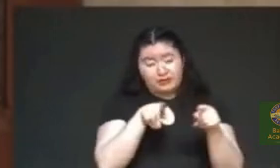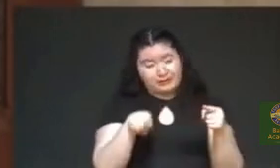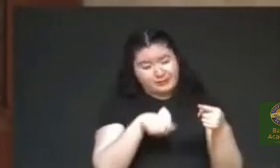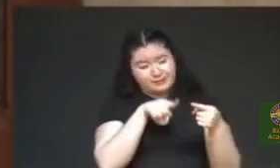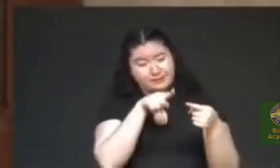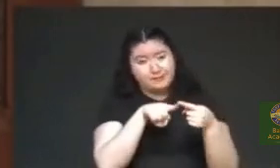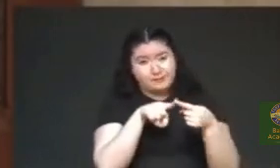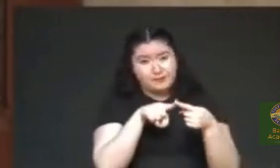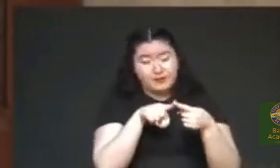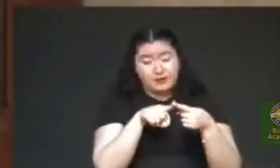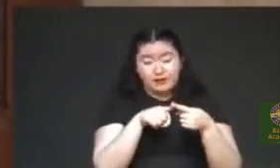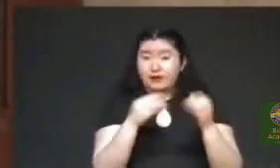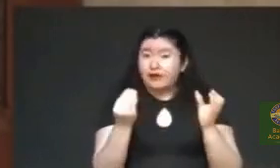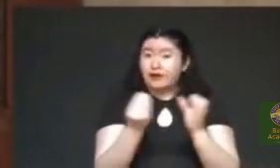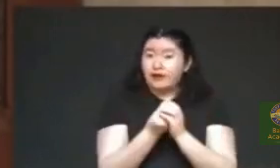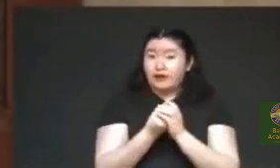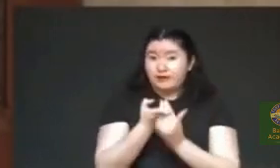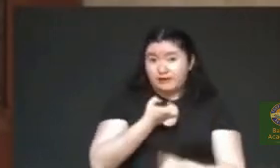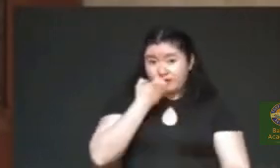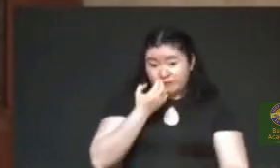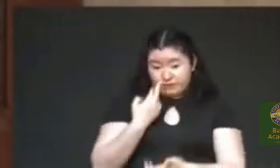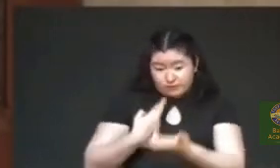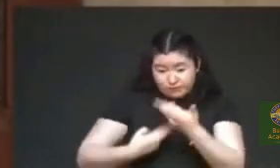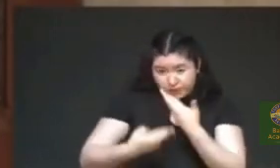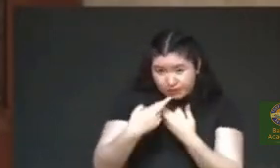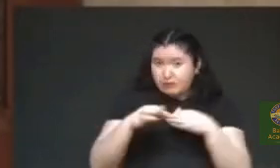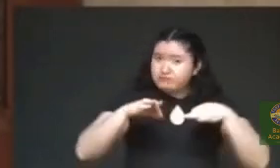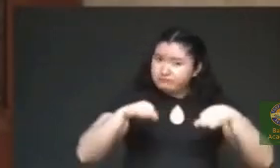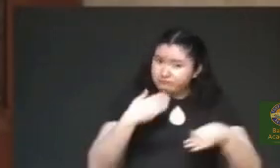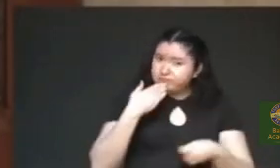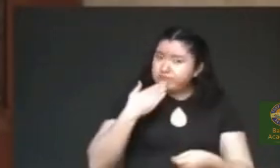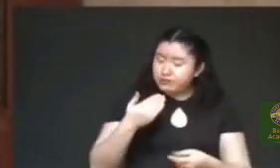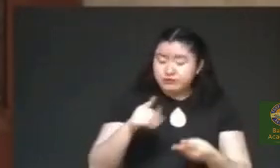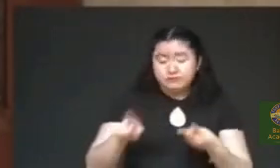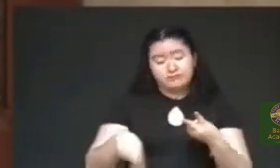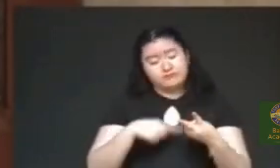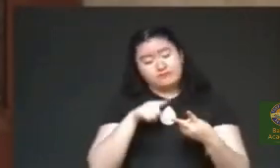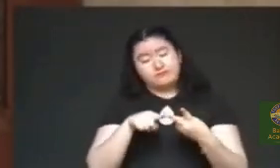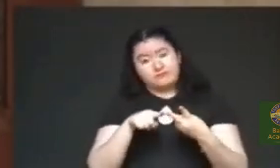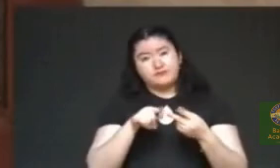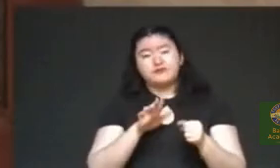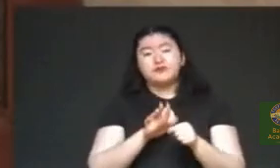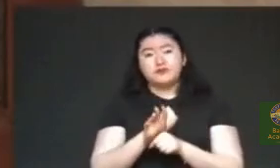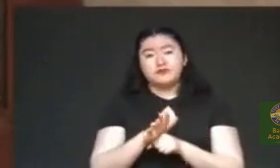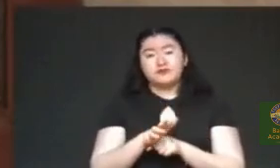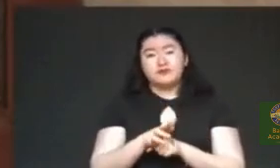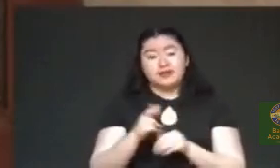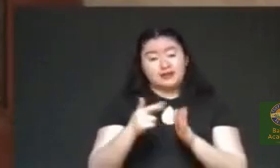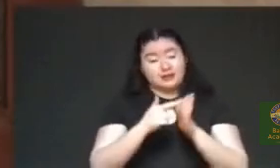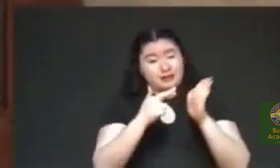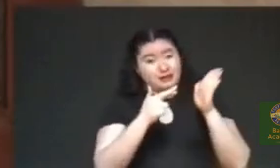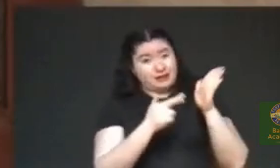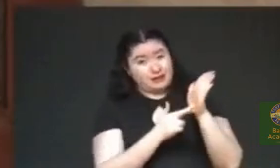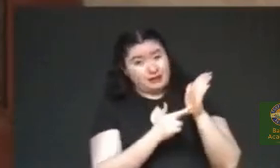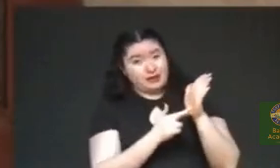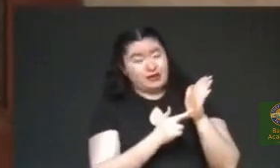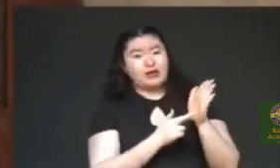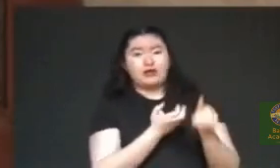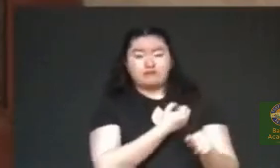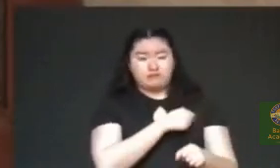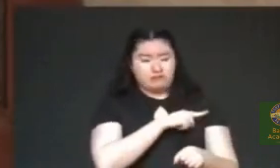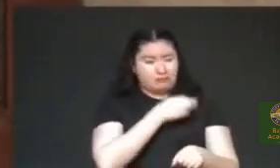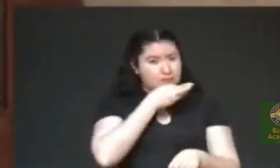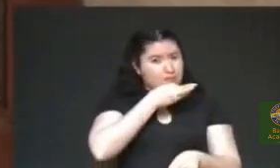claridad de cómo regresar a clases, y dos, que estos protocolos están en los estándares internacionales